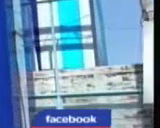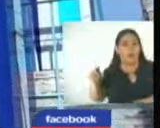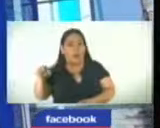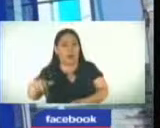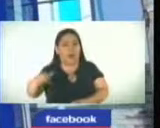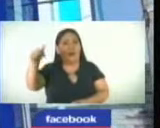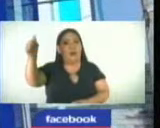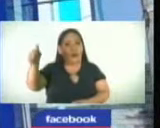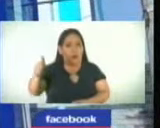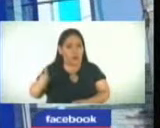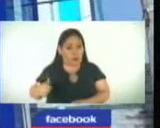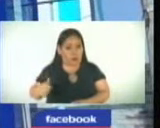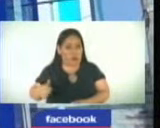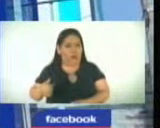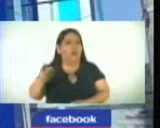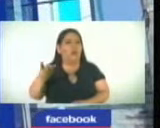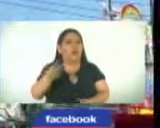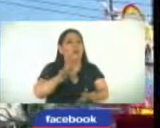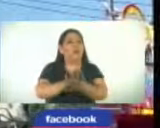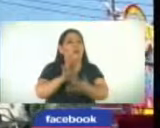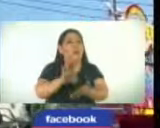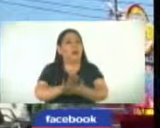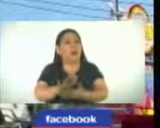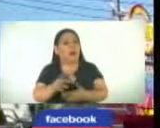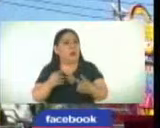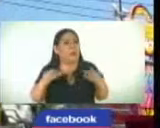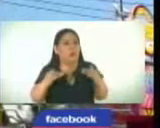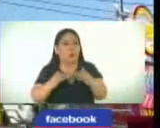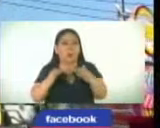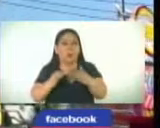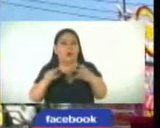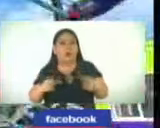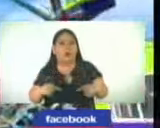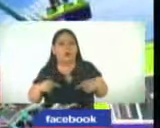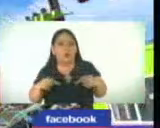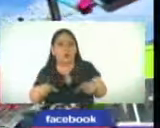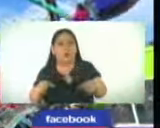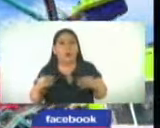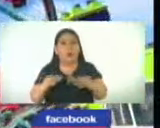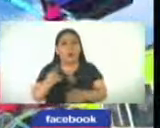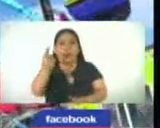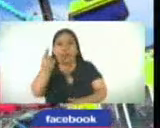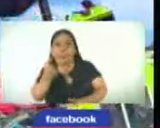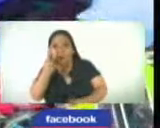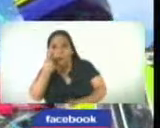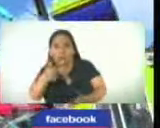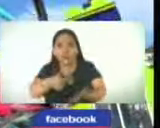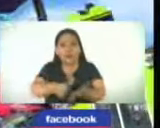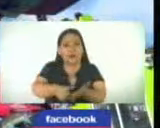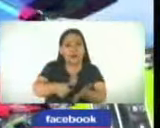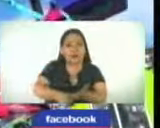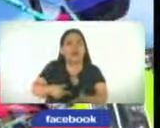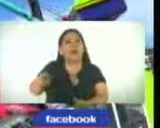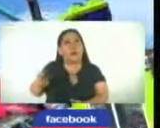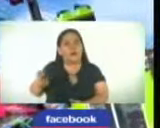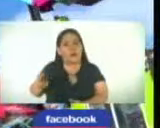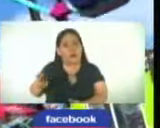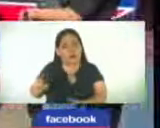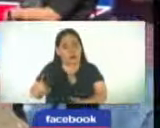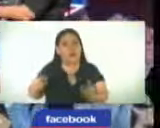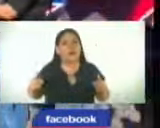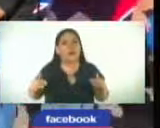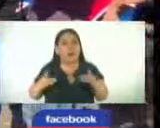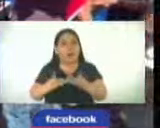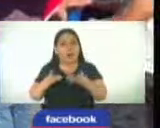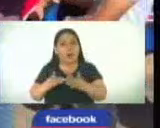de agosto. Los precios de las ruedas se mantendrán y además la presencia de agentes del CAM y policía. Sin embargo, la